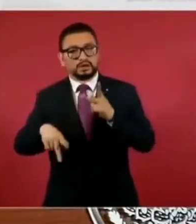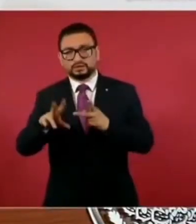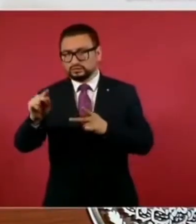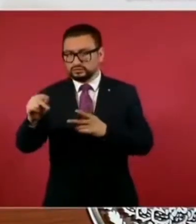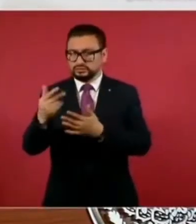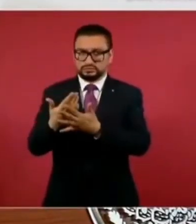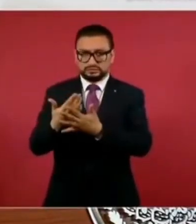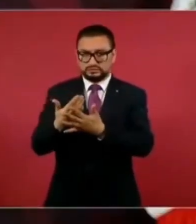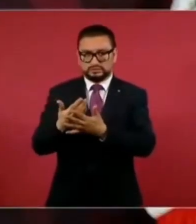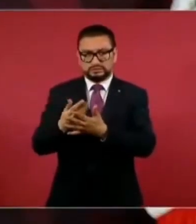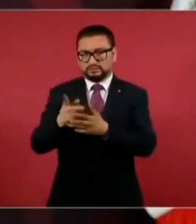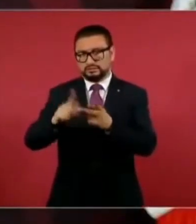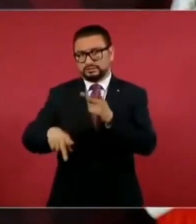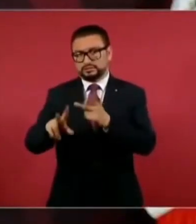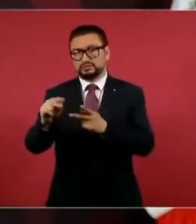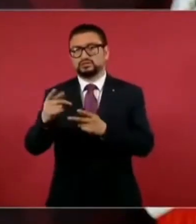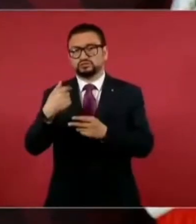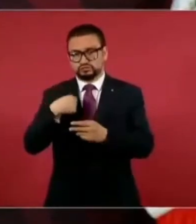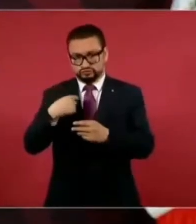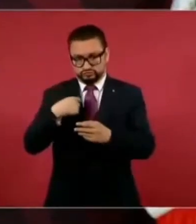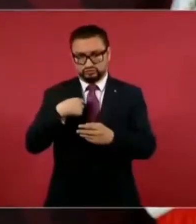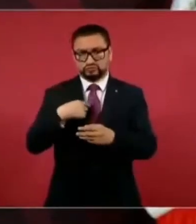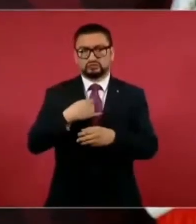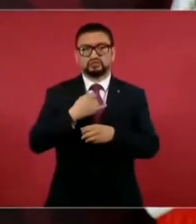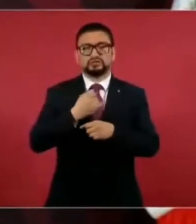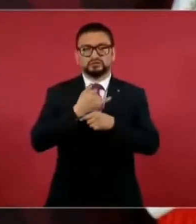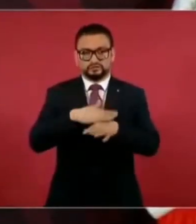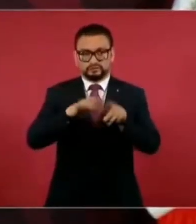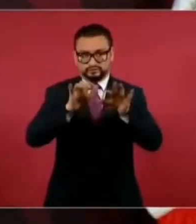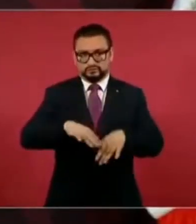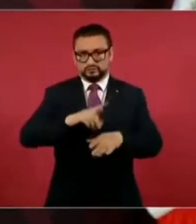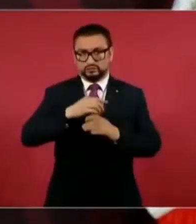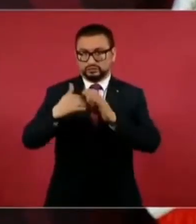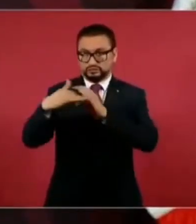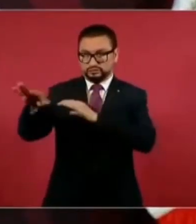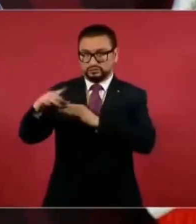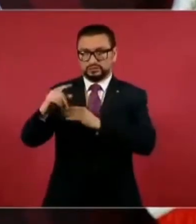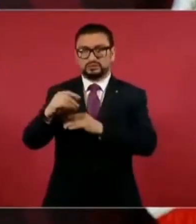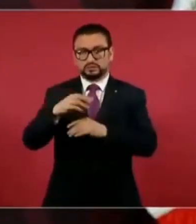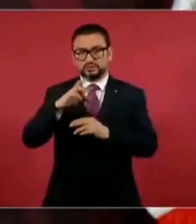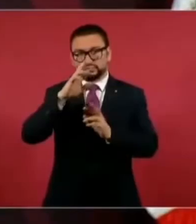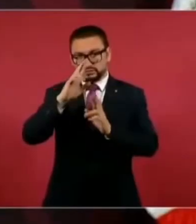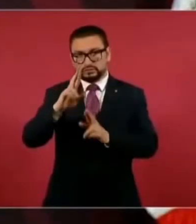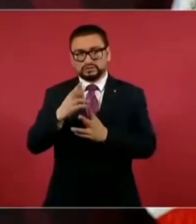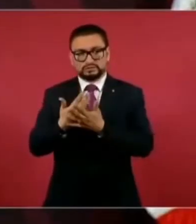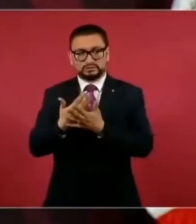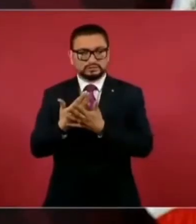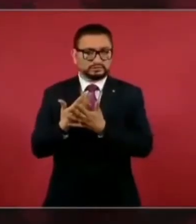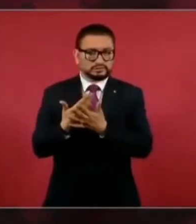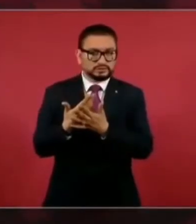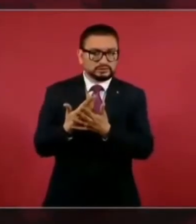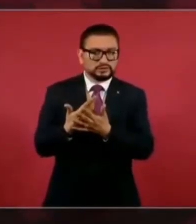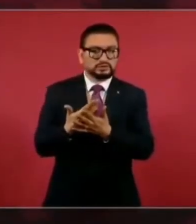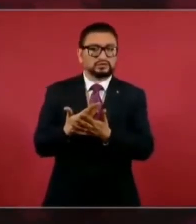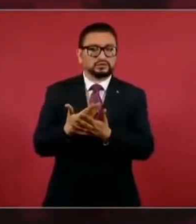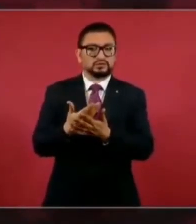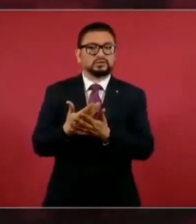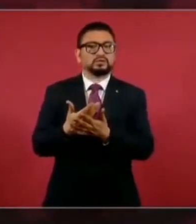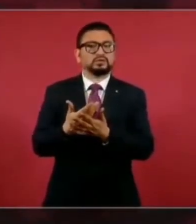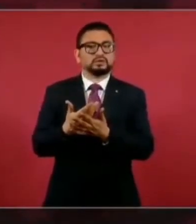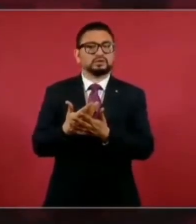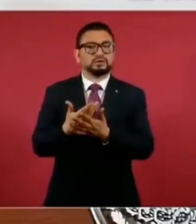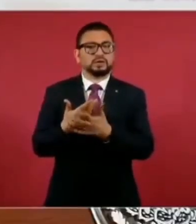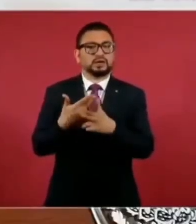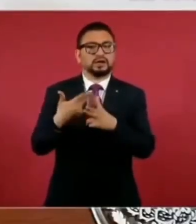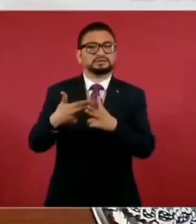Espérense que yo suba a la red lo que yo les envié, y por respeto estaba yo esperando que